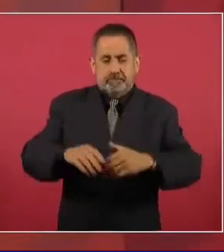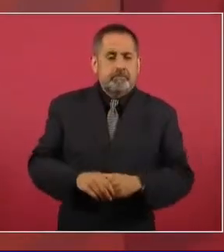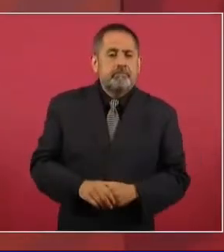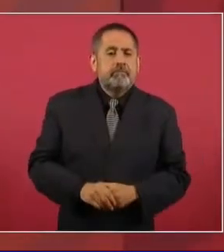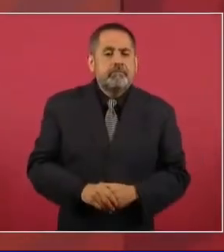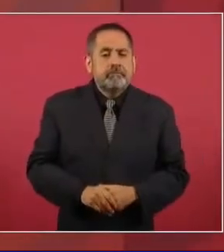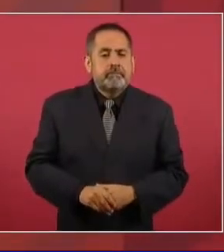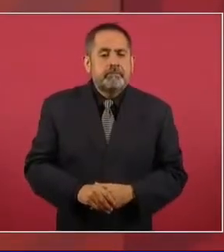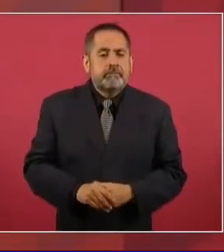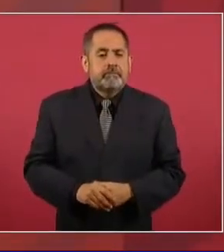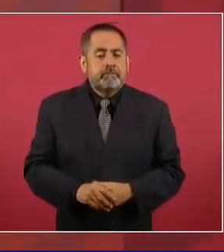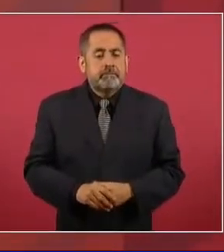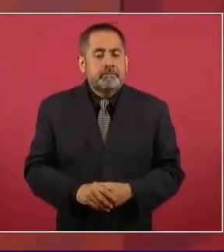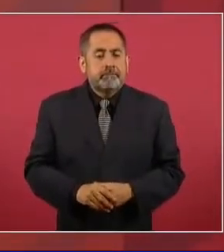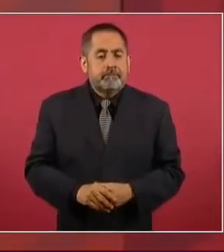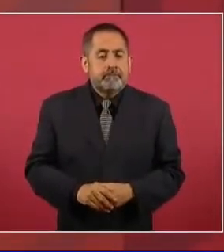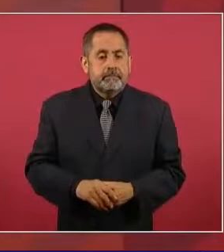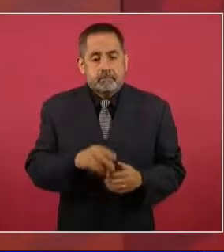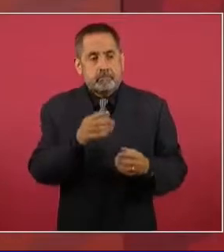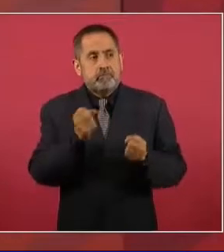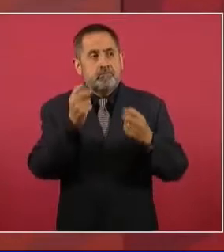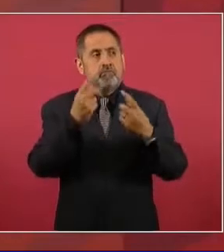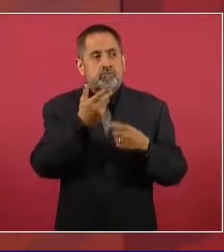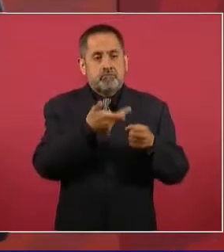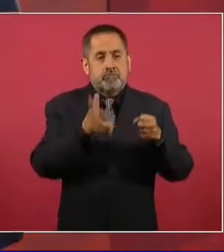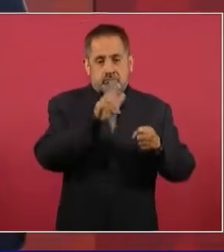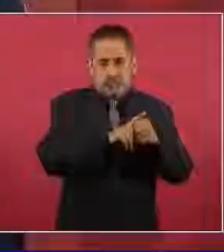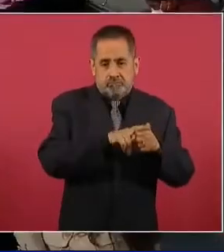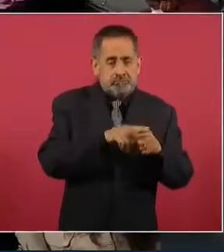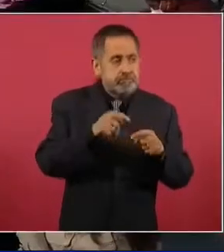Muchos los vamos a concluir,